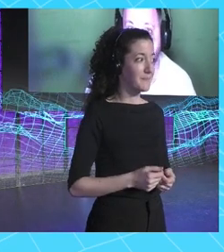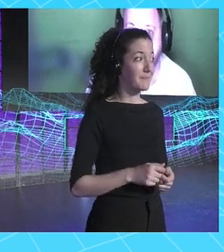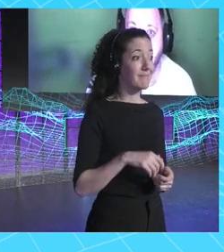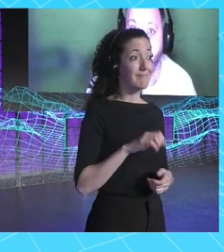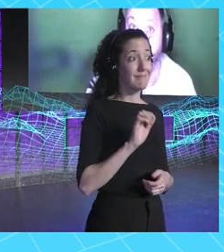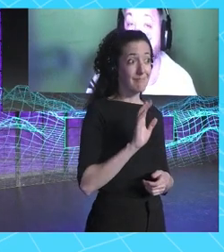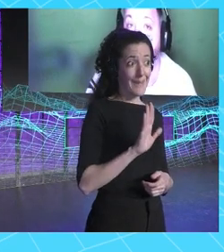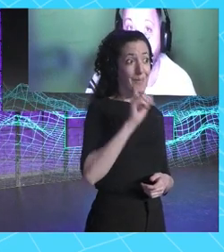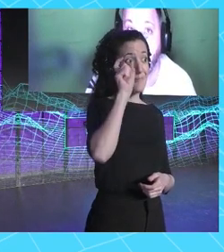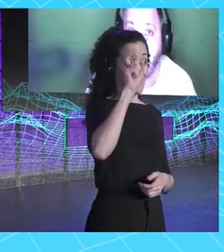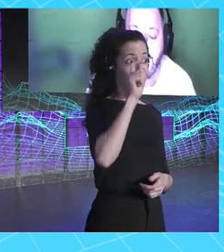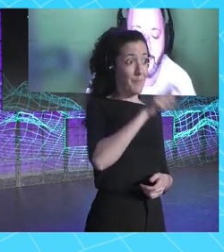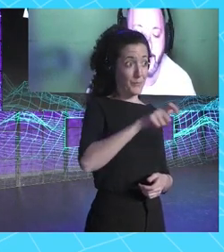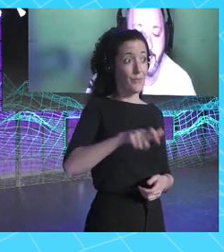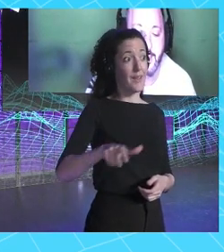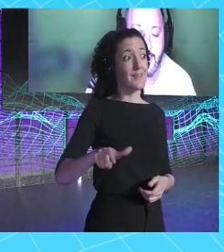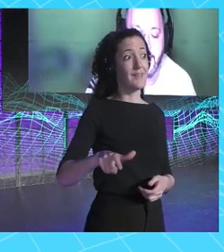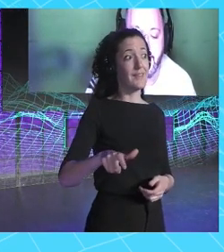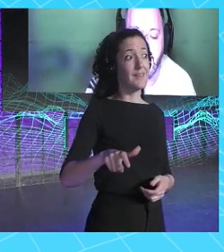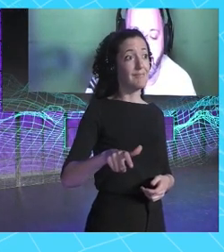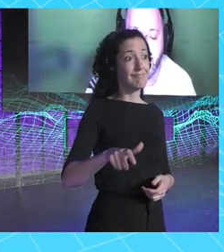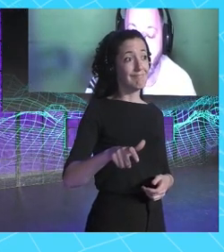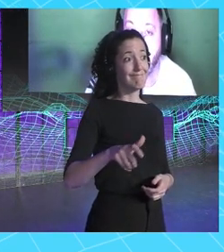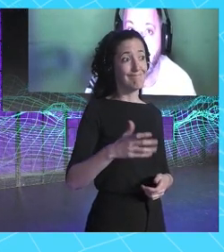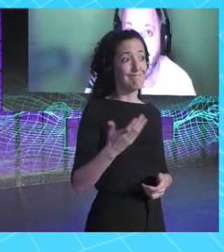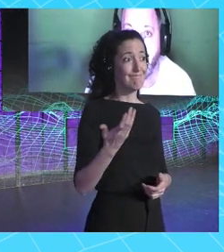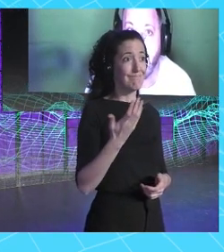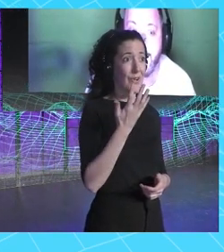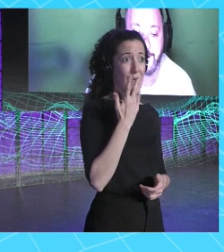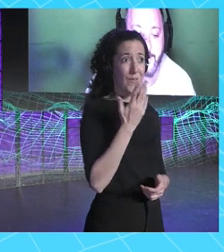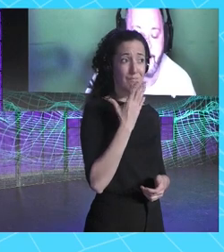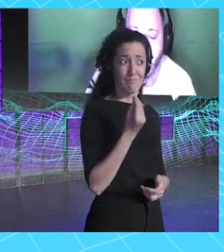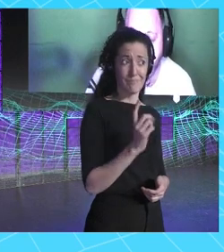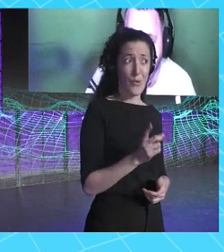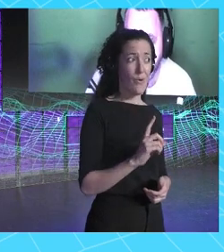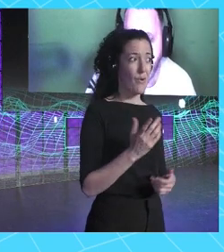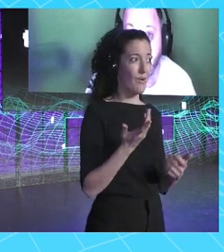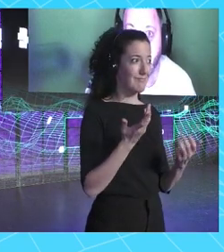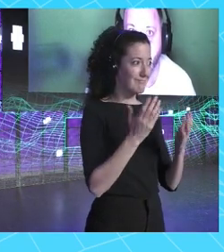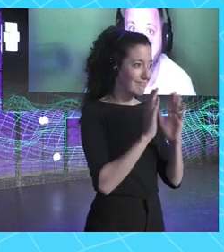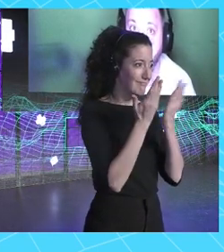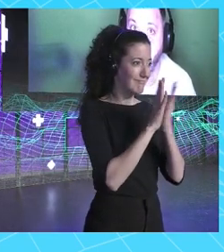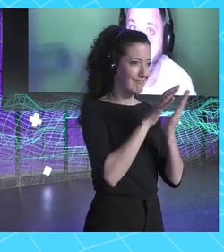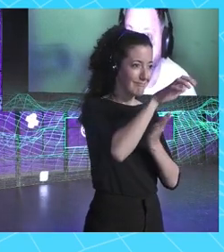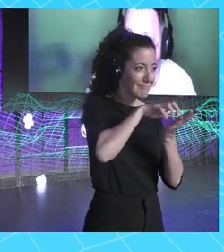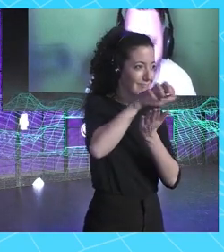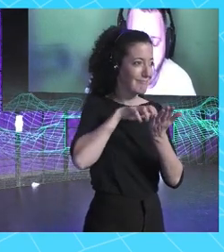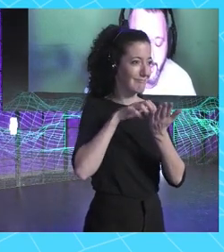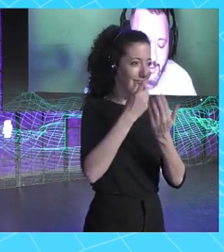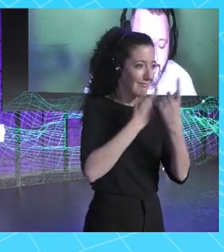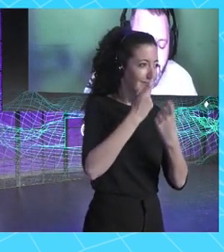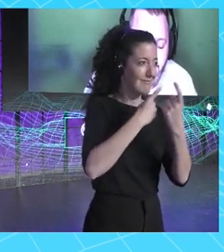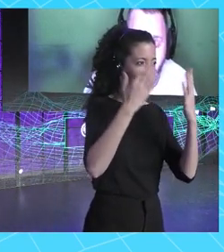profesores tenían mucho conocimiento de esto ni había mucha bibliografía simplemente eran ganas ilusión intuición